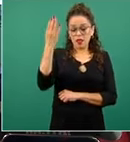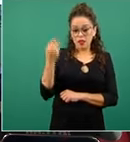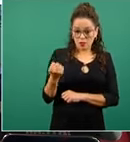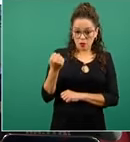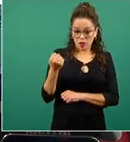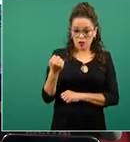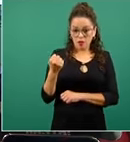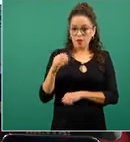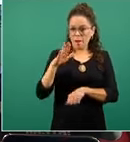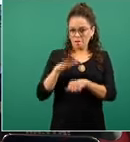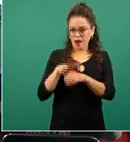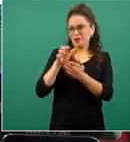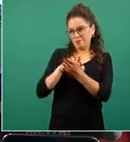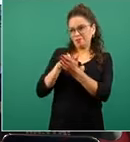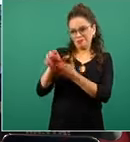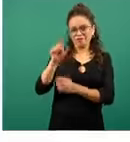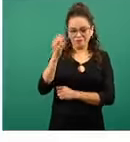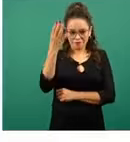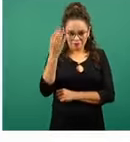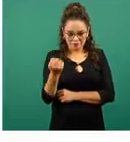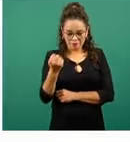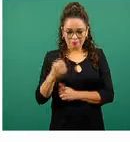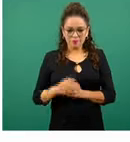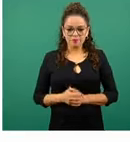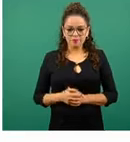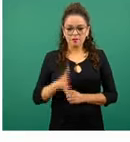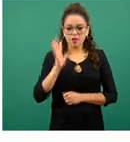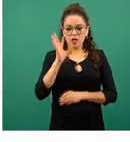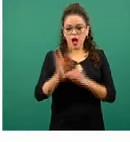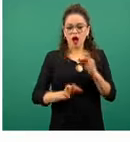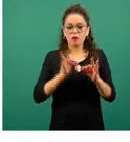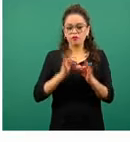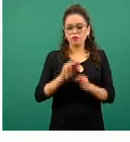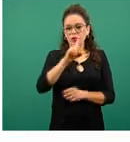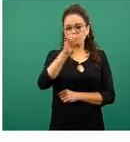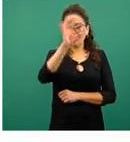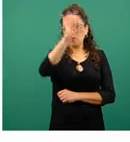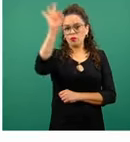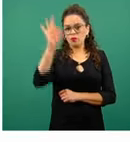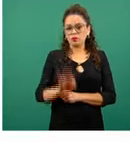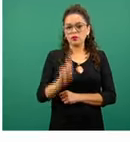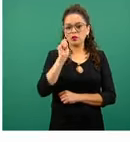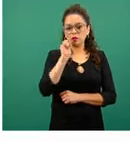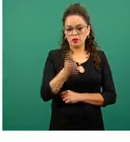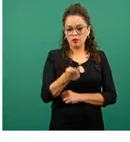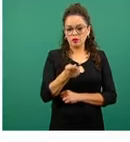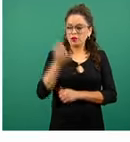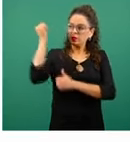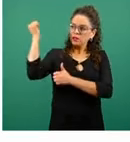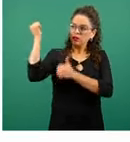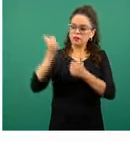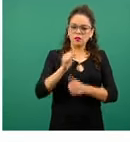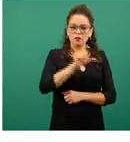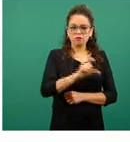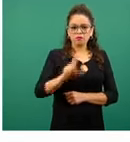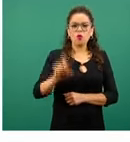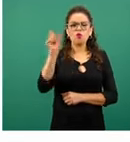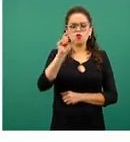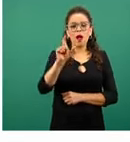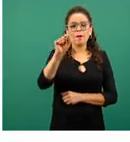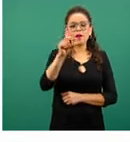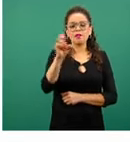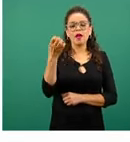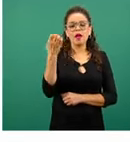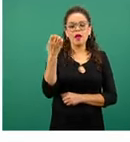la gran mayoría, ya completaron el 100% de la aplicación de las dosis que llegaron el 20 de enero y que se les